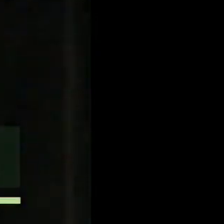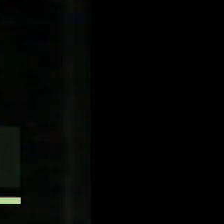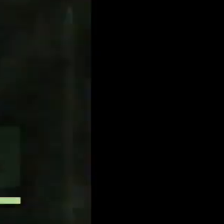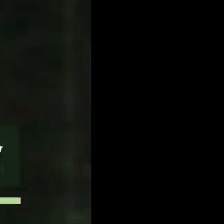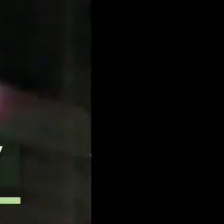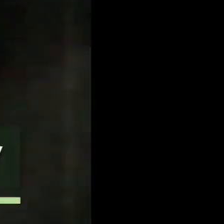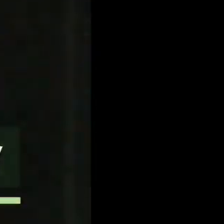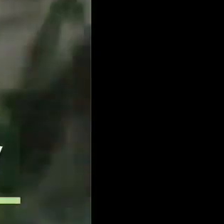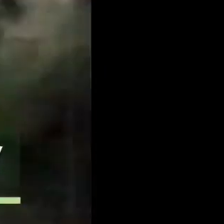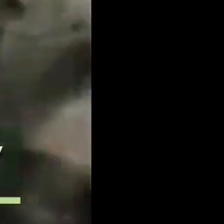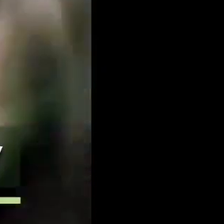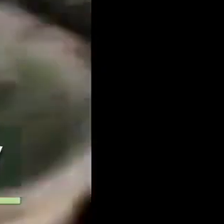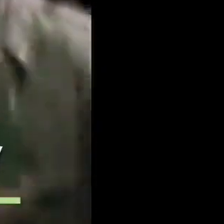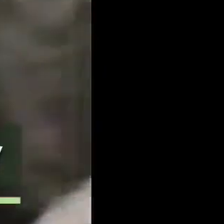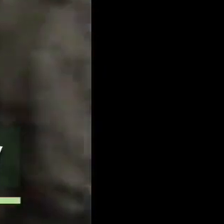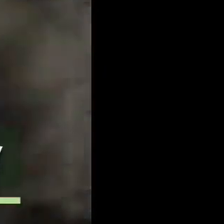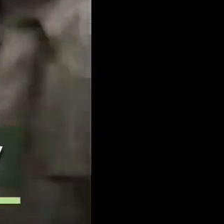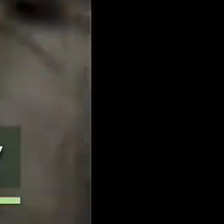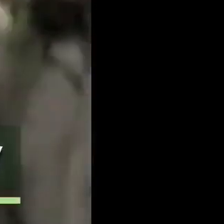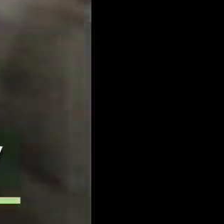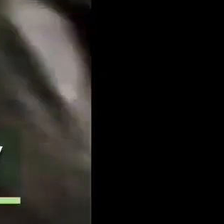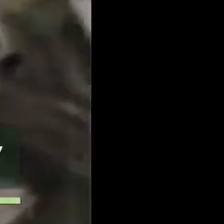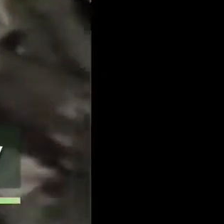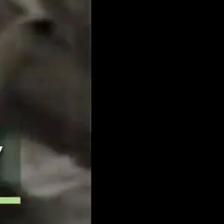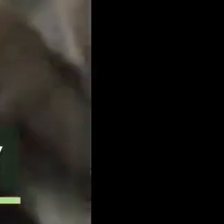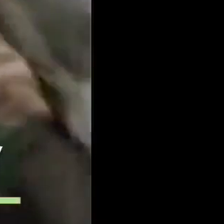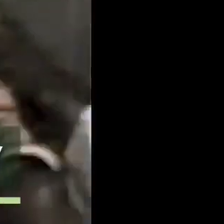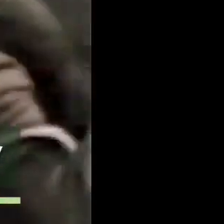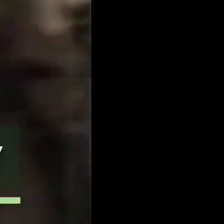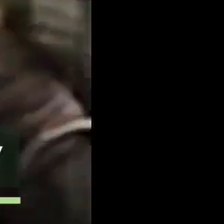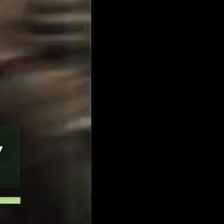de perfección hace que uno no pueda concretarlo. Y allí estaba,